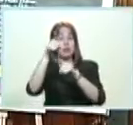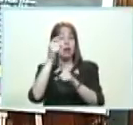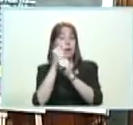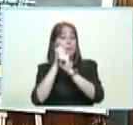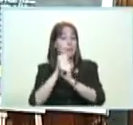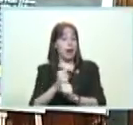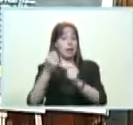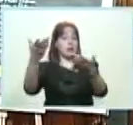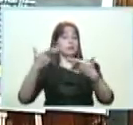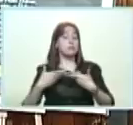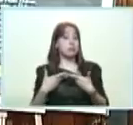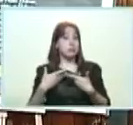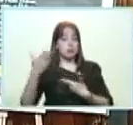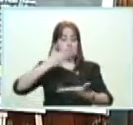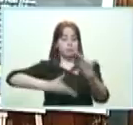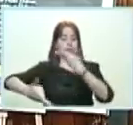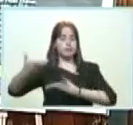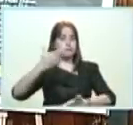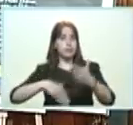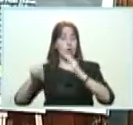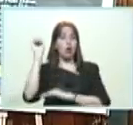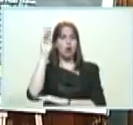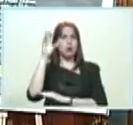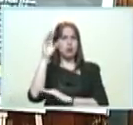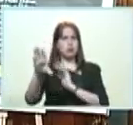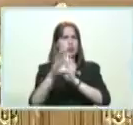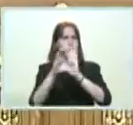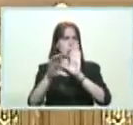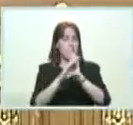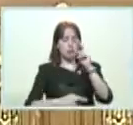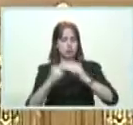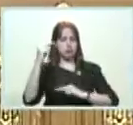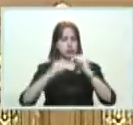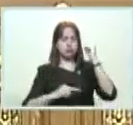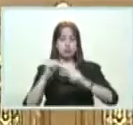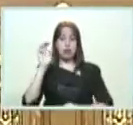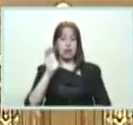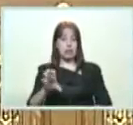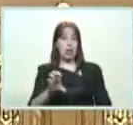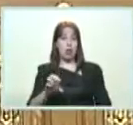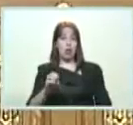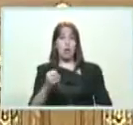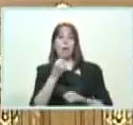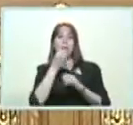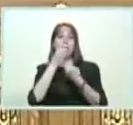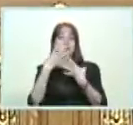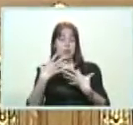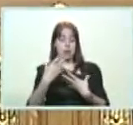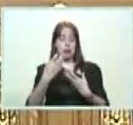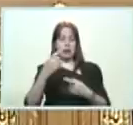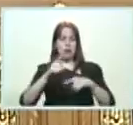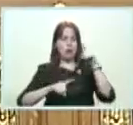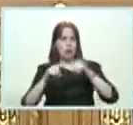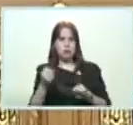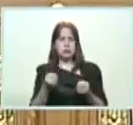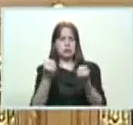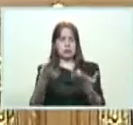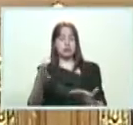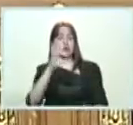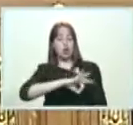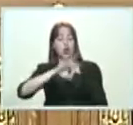Una constituyente para construir el estado de bienestar social bolivariano,